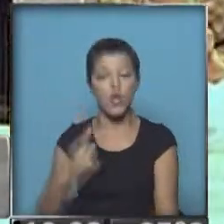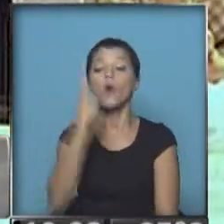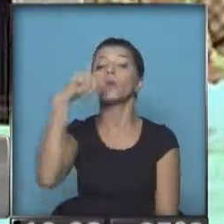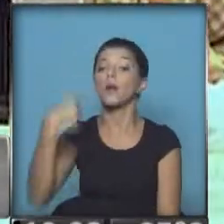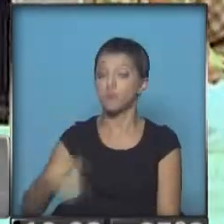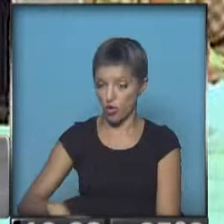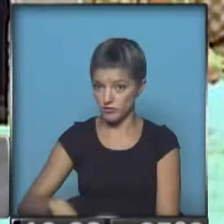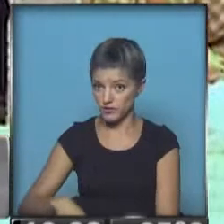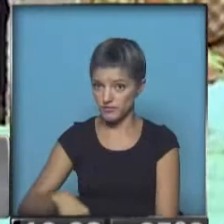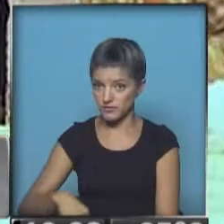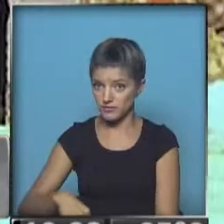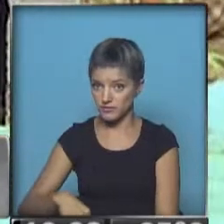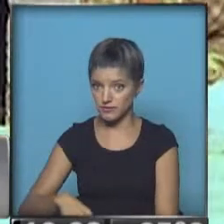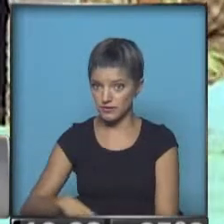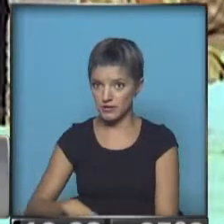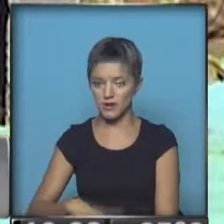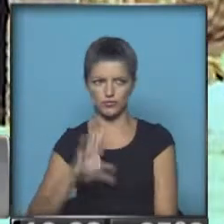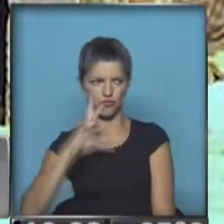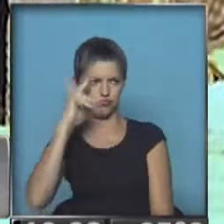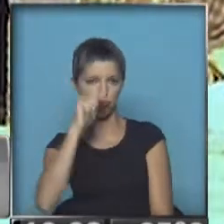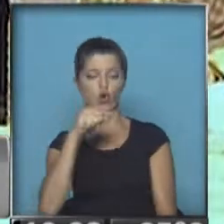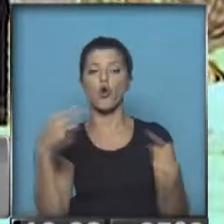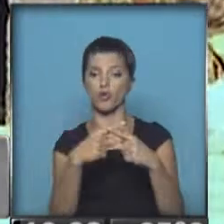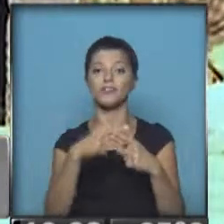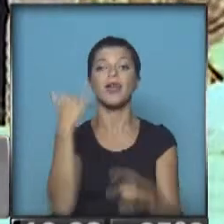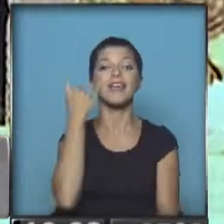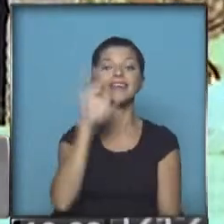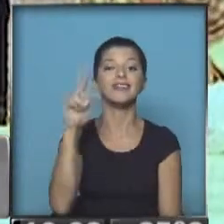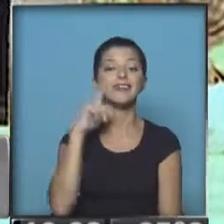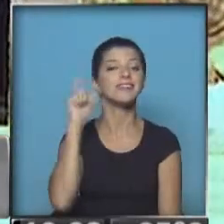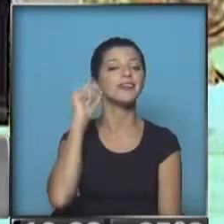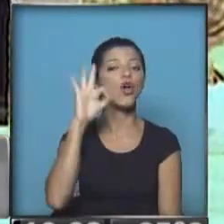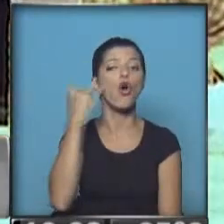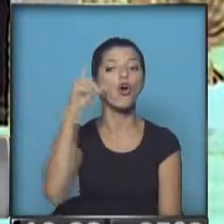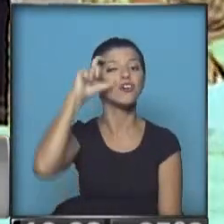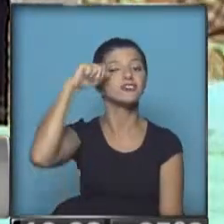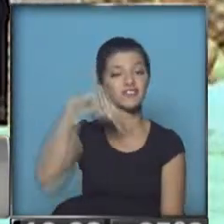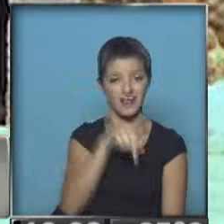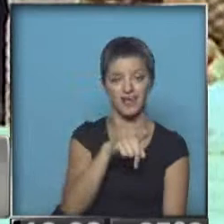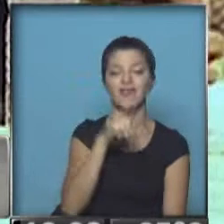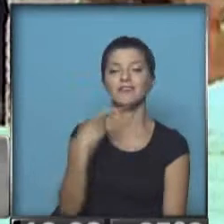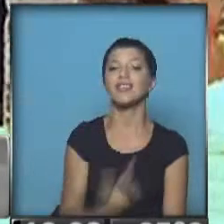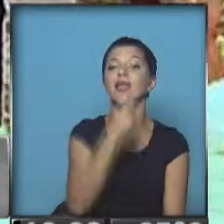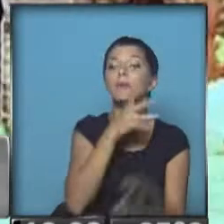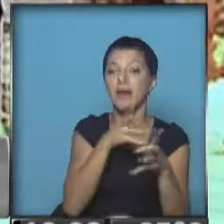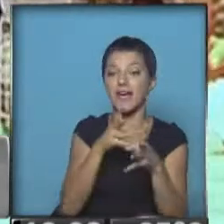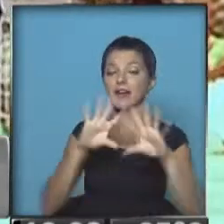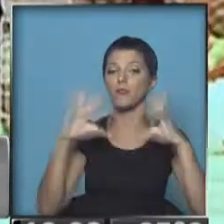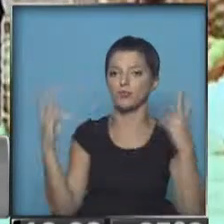reprochó a Hipólito Yrigoyen fue la neutralidad en la Primera Guerra